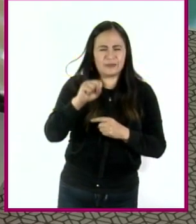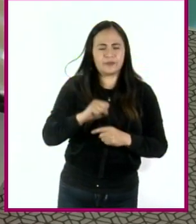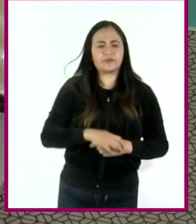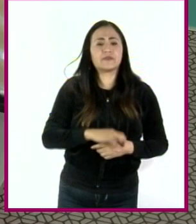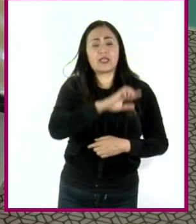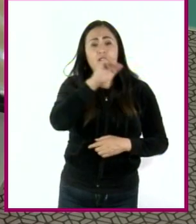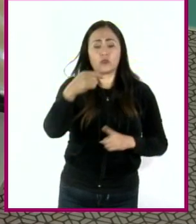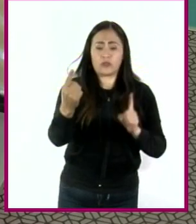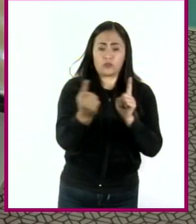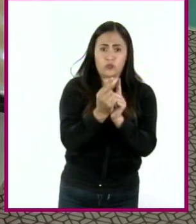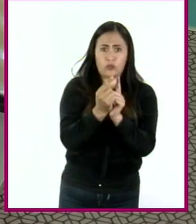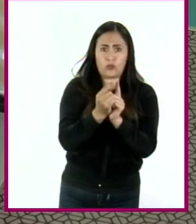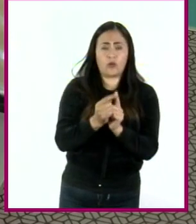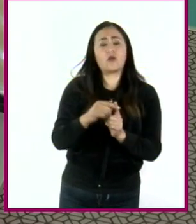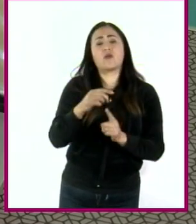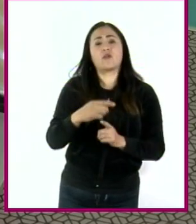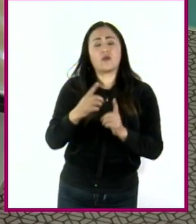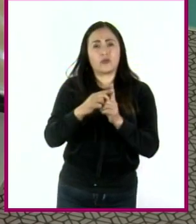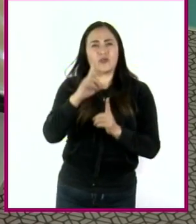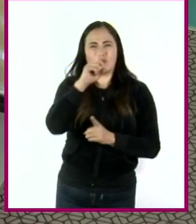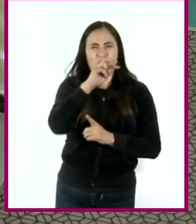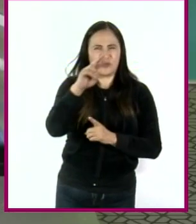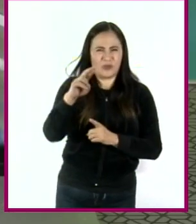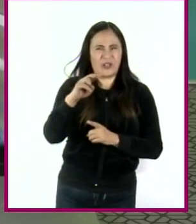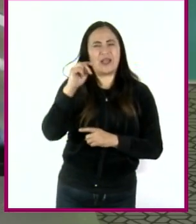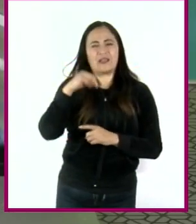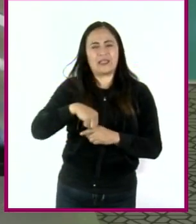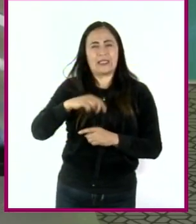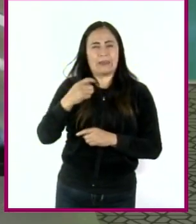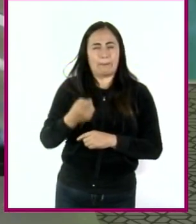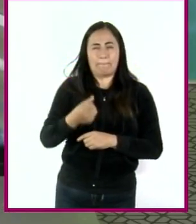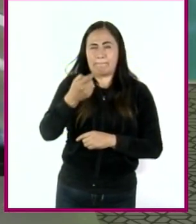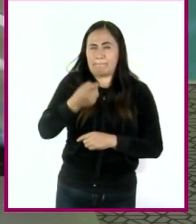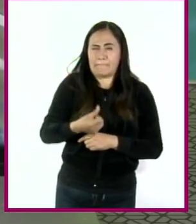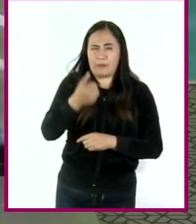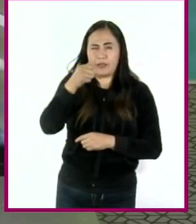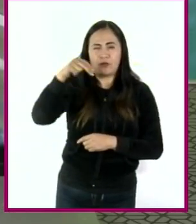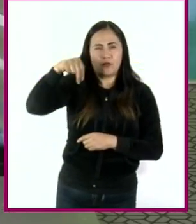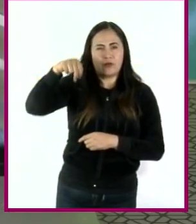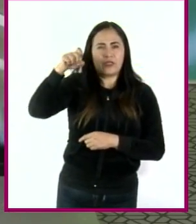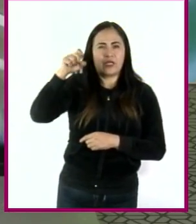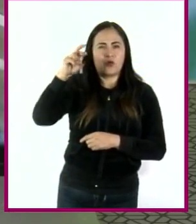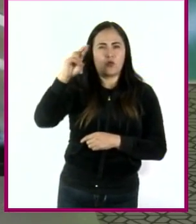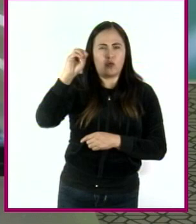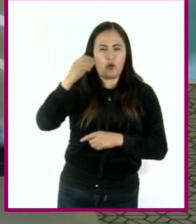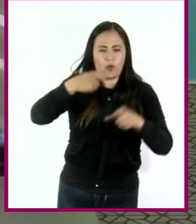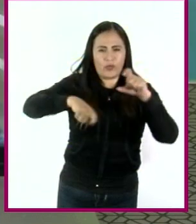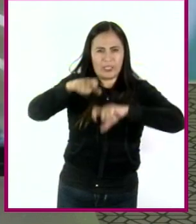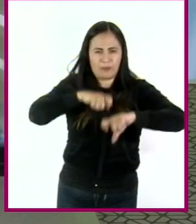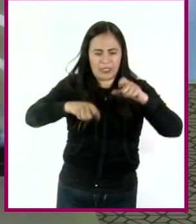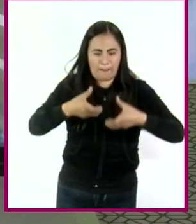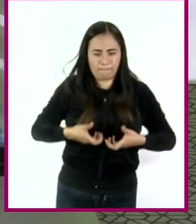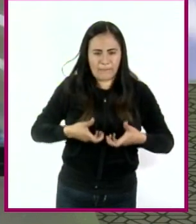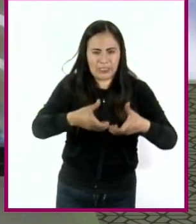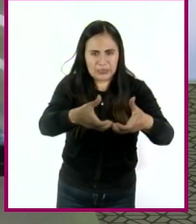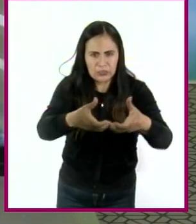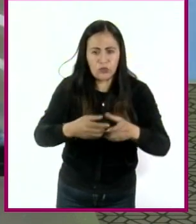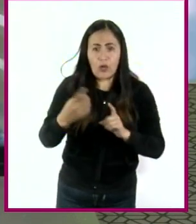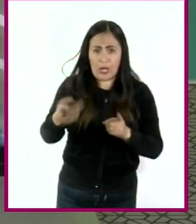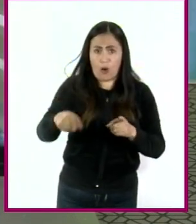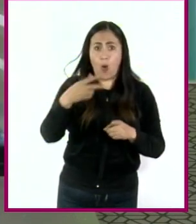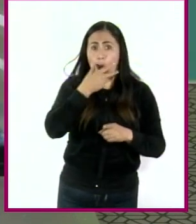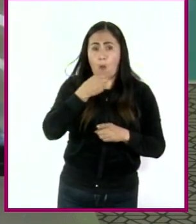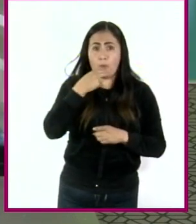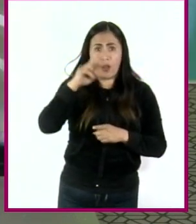doctor Massieu, pionero de la neuroquímica, el primero que hizo neuroquímica en México. En el pasillo del instituto me lo